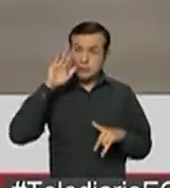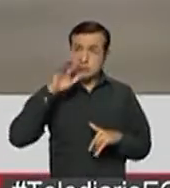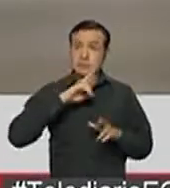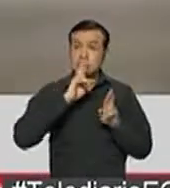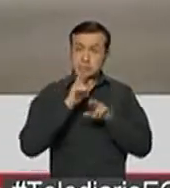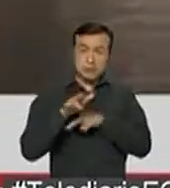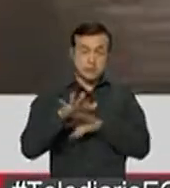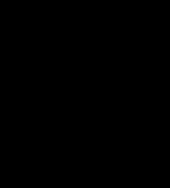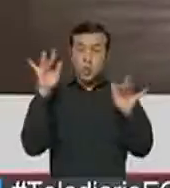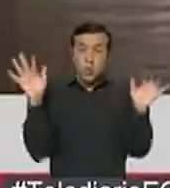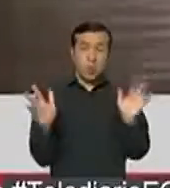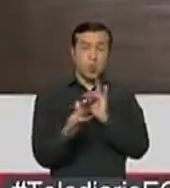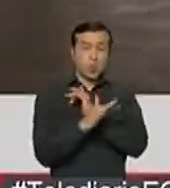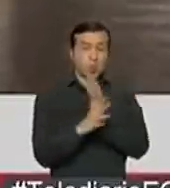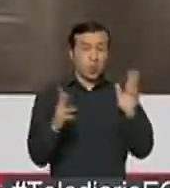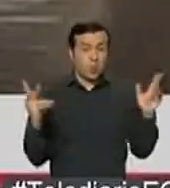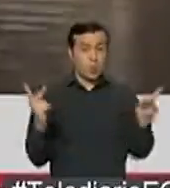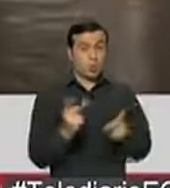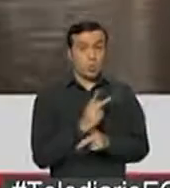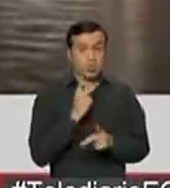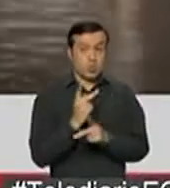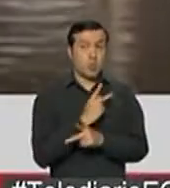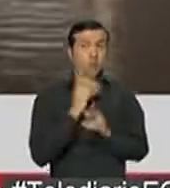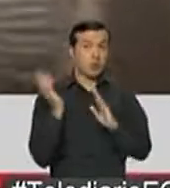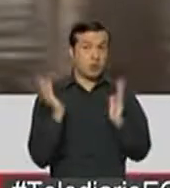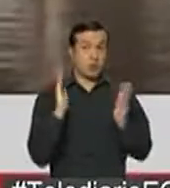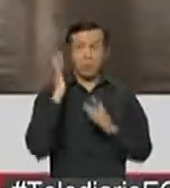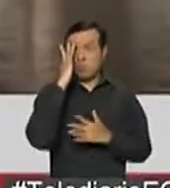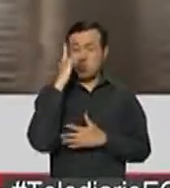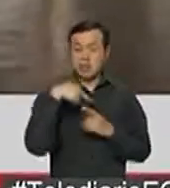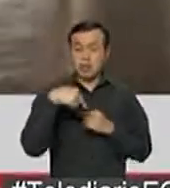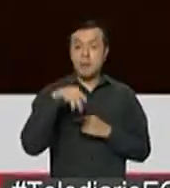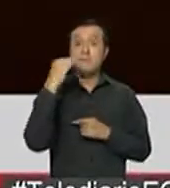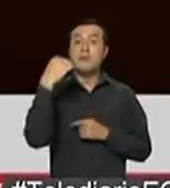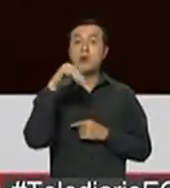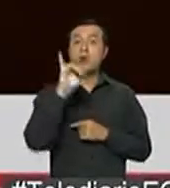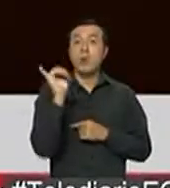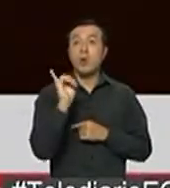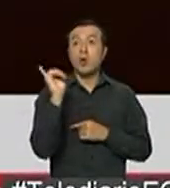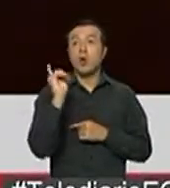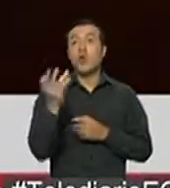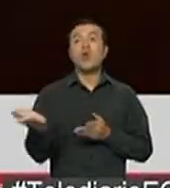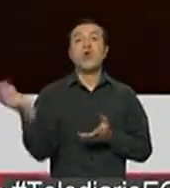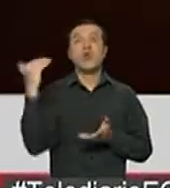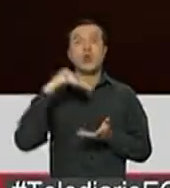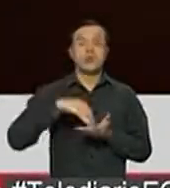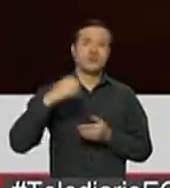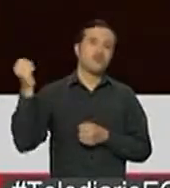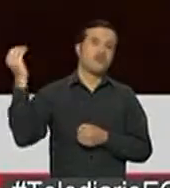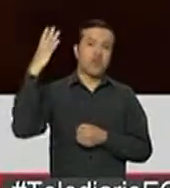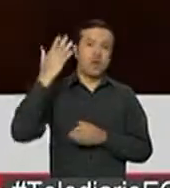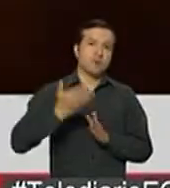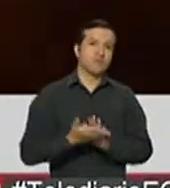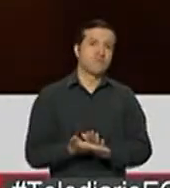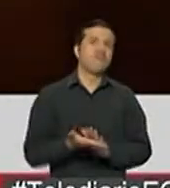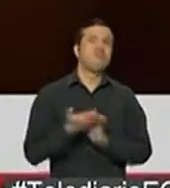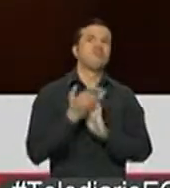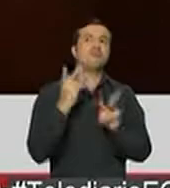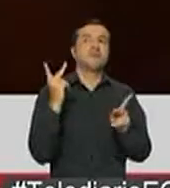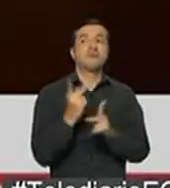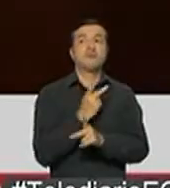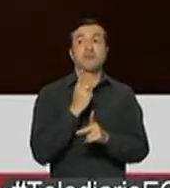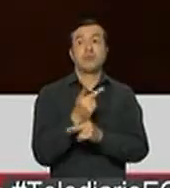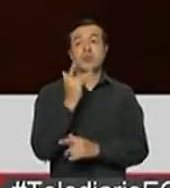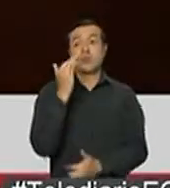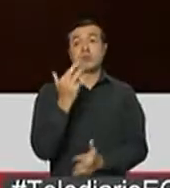fuertes vientos. Pero las condiciones son temporales, ya que para este miércoles y jueves se espera un incremento de la temperatura, por lo que la alerta de peligro